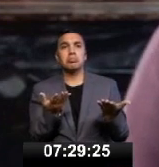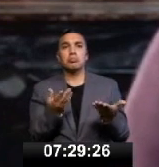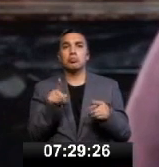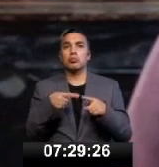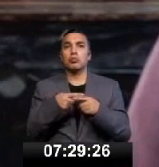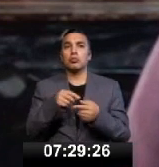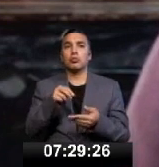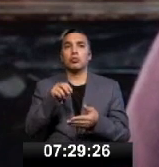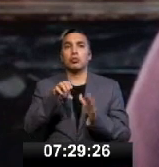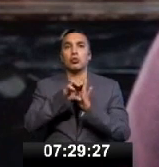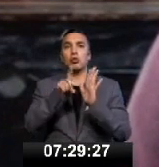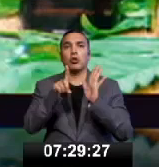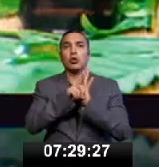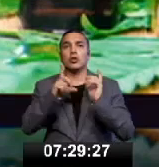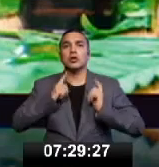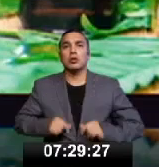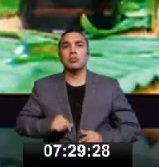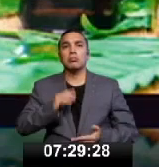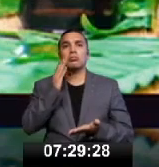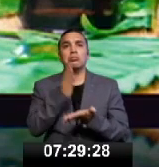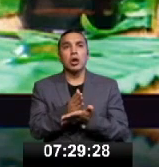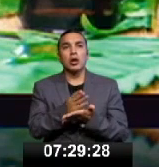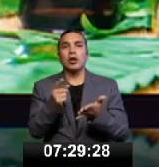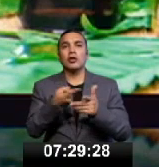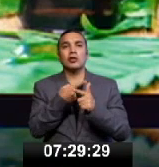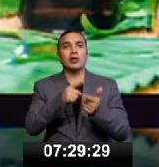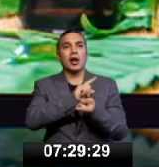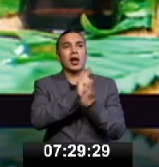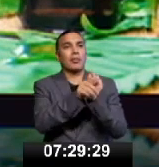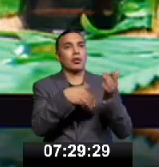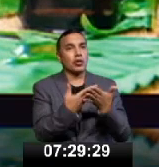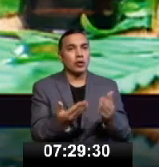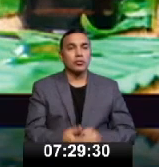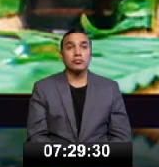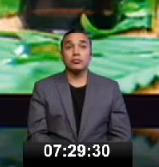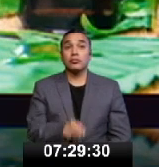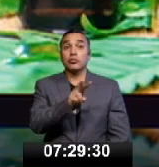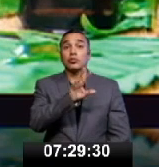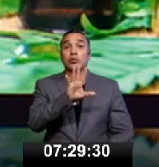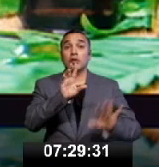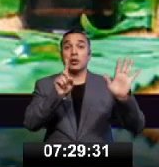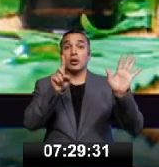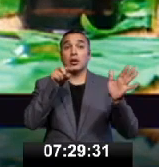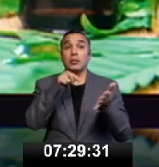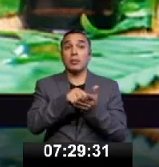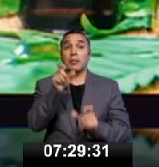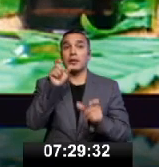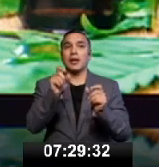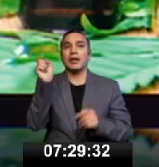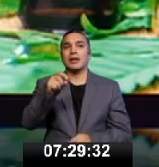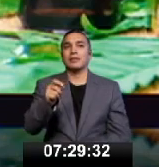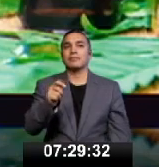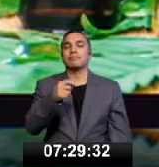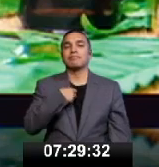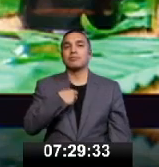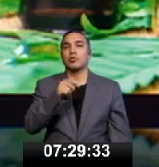veto total al Código Orgánico de Salud. Se estima que en el país hay unas 256 mil personas que requieren medicamentos para el dolor crónico, que